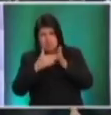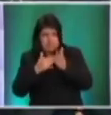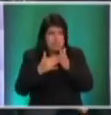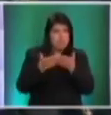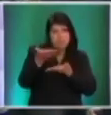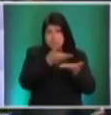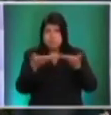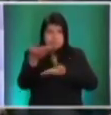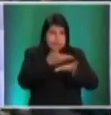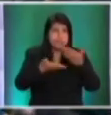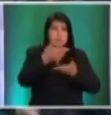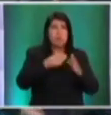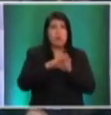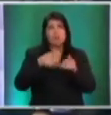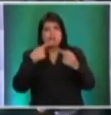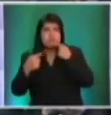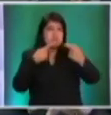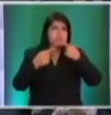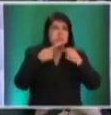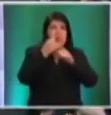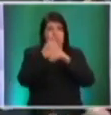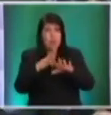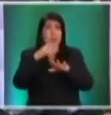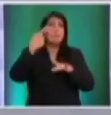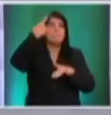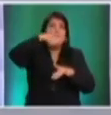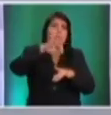rcg informó eduardo hernández